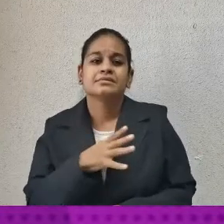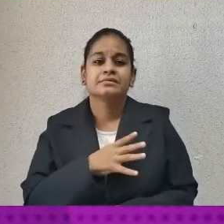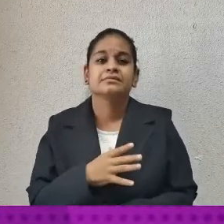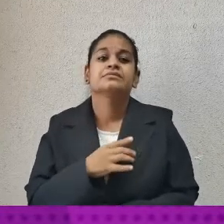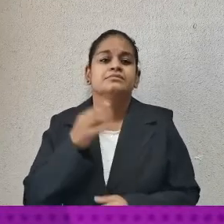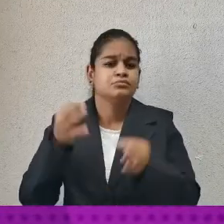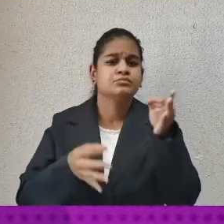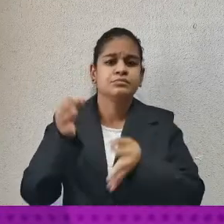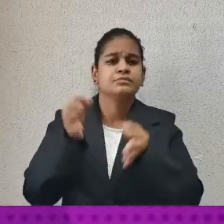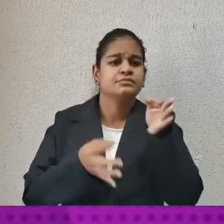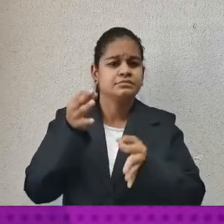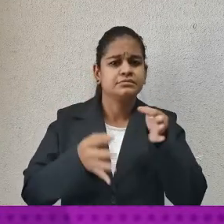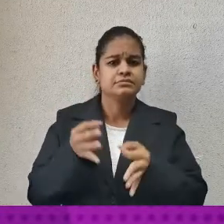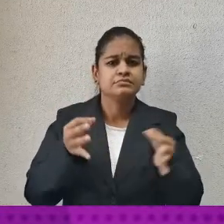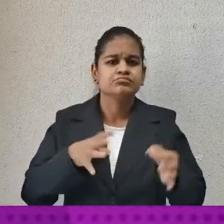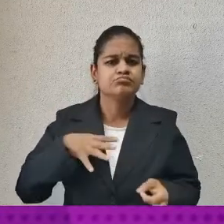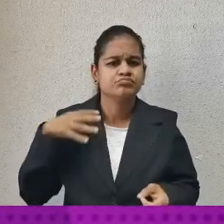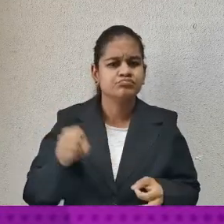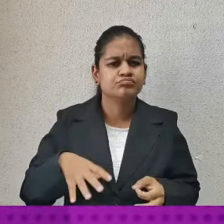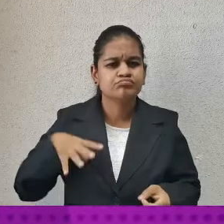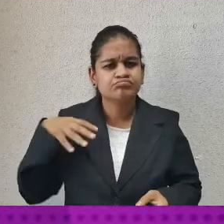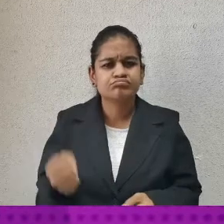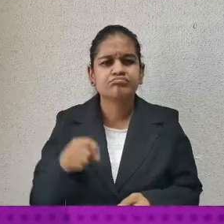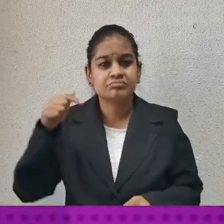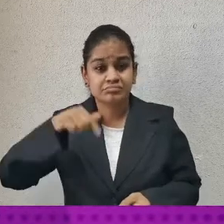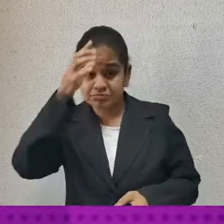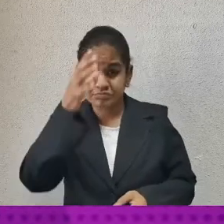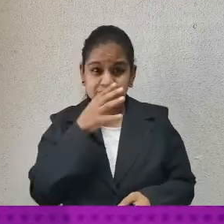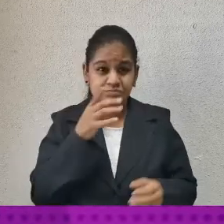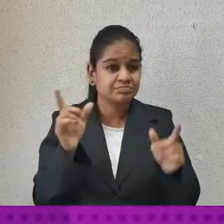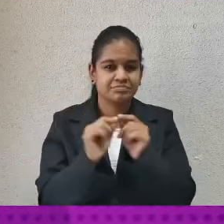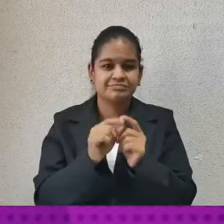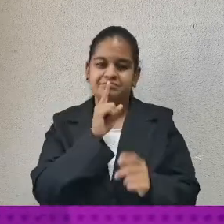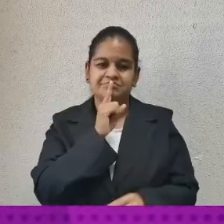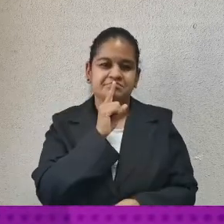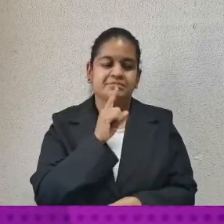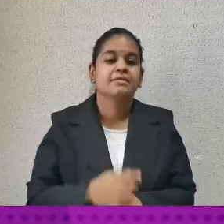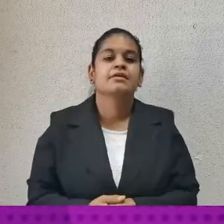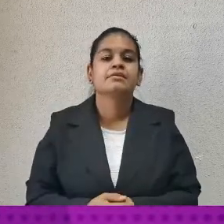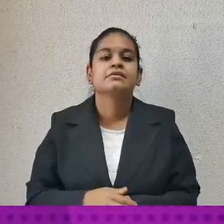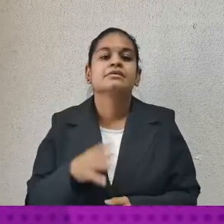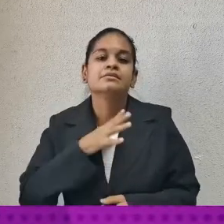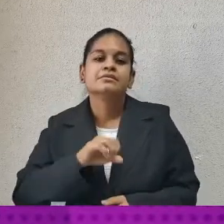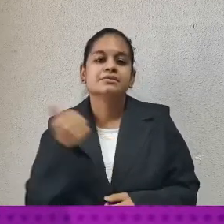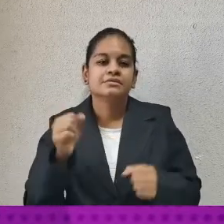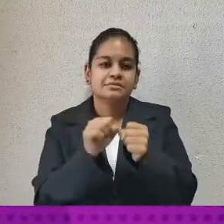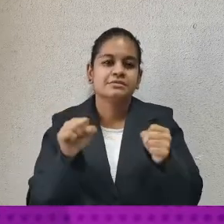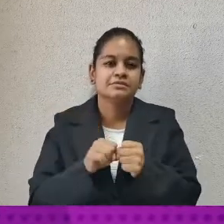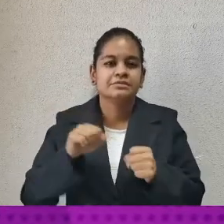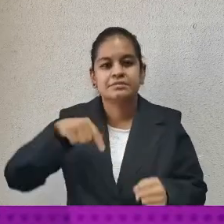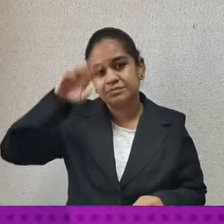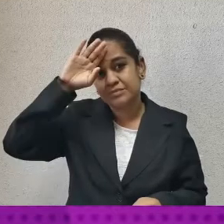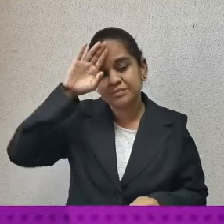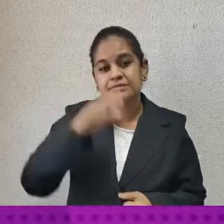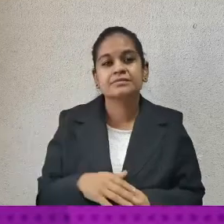de consolidación de los tribunales y tenemos no solamente en el Estado de Coahuila, tenemos en la Sala Regional